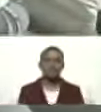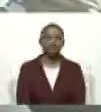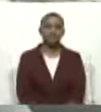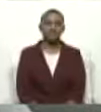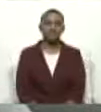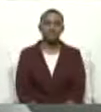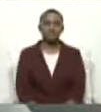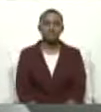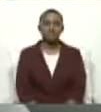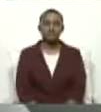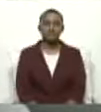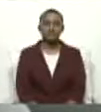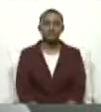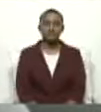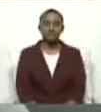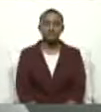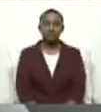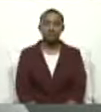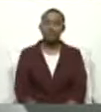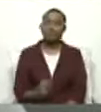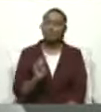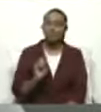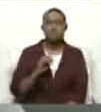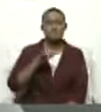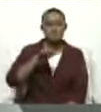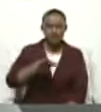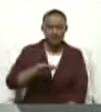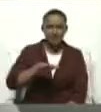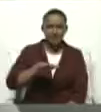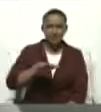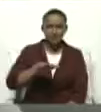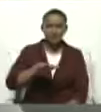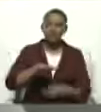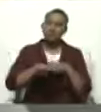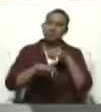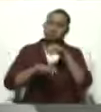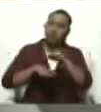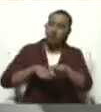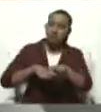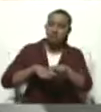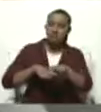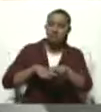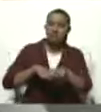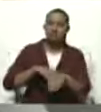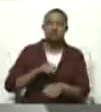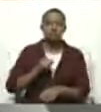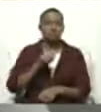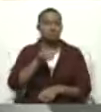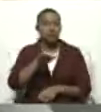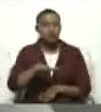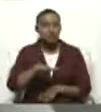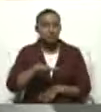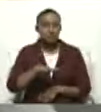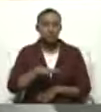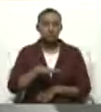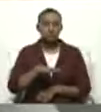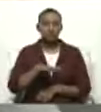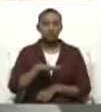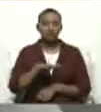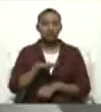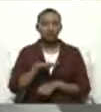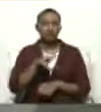con esta segunda discusión, se da un paso gigante, un paso sumamente